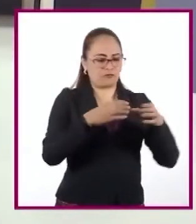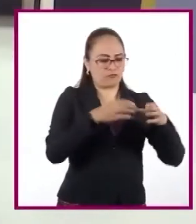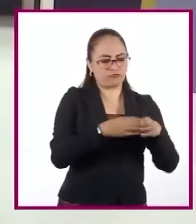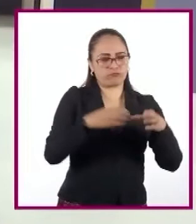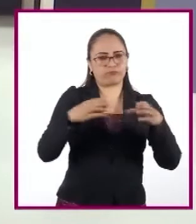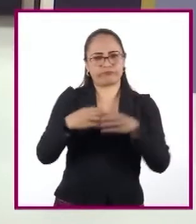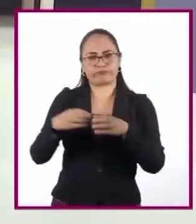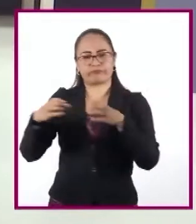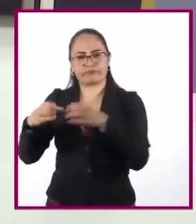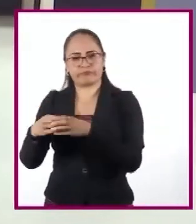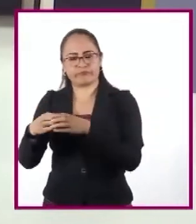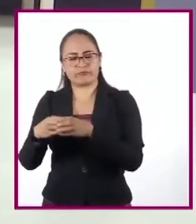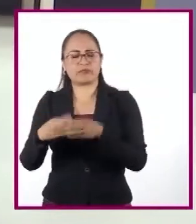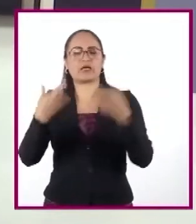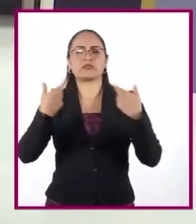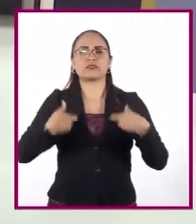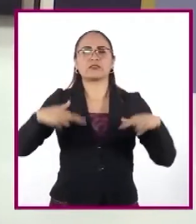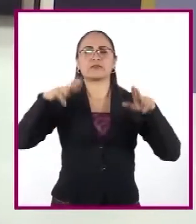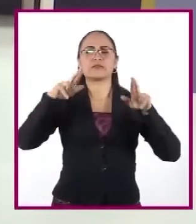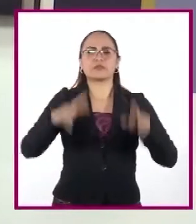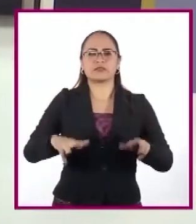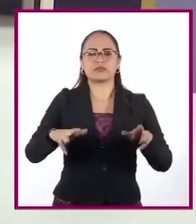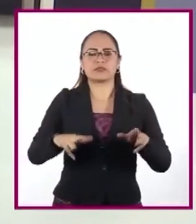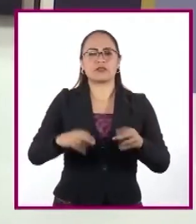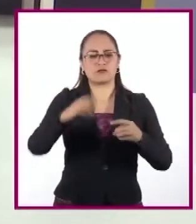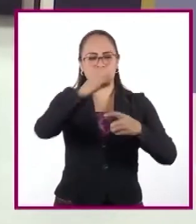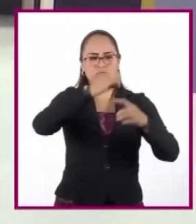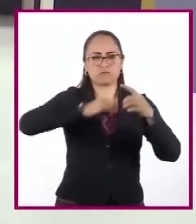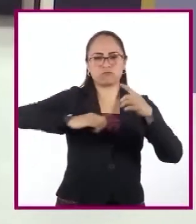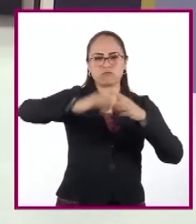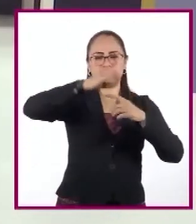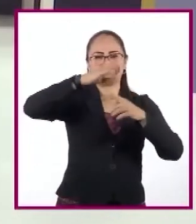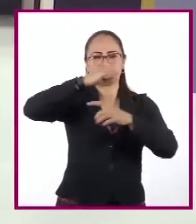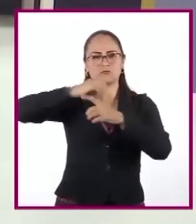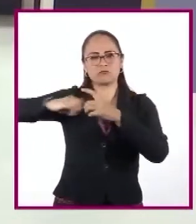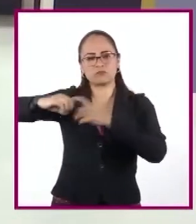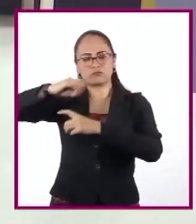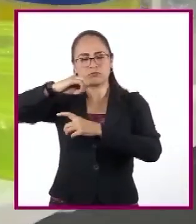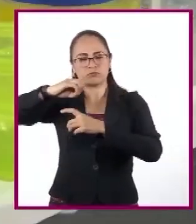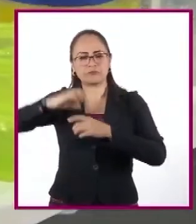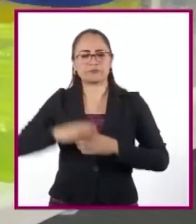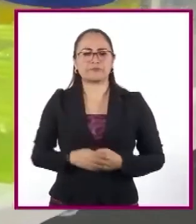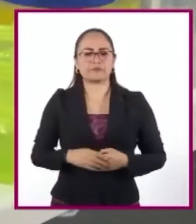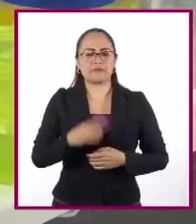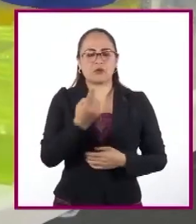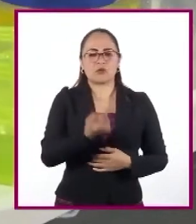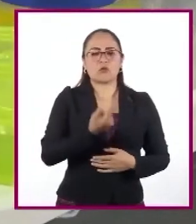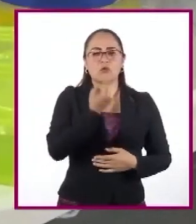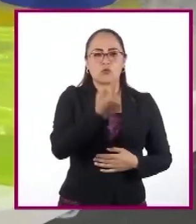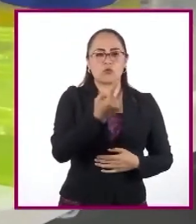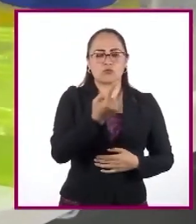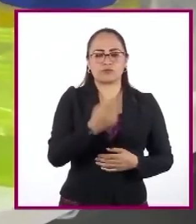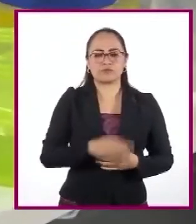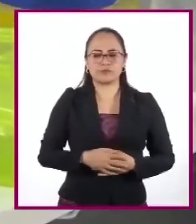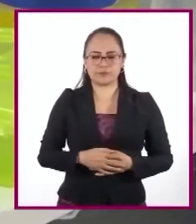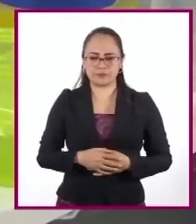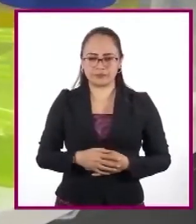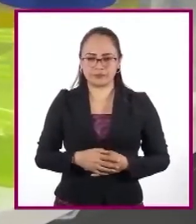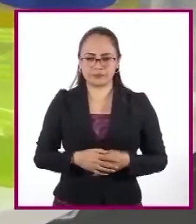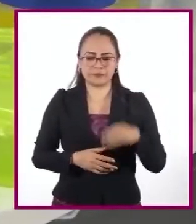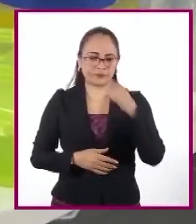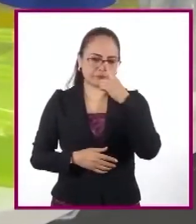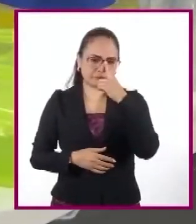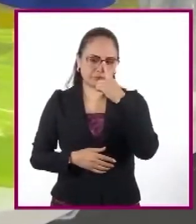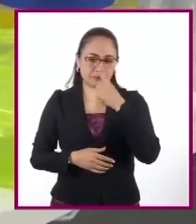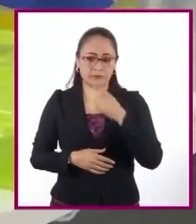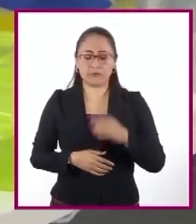a representar a las órbitas. Tenemos uno. A ver, maestra, si